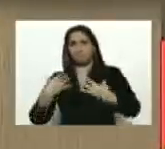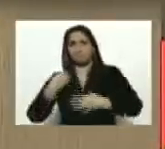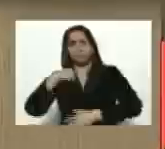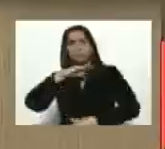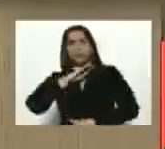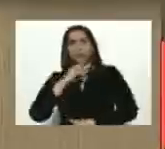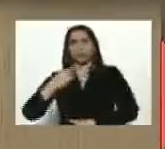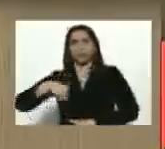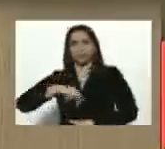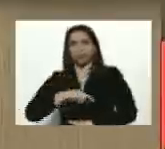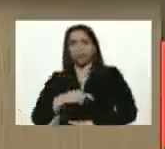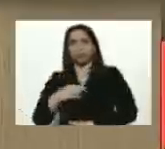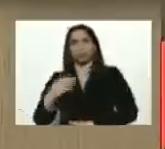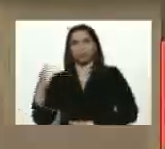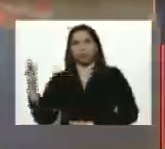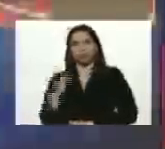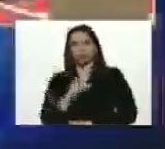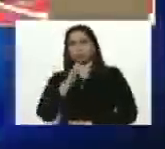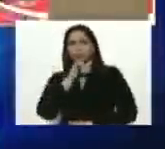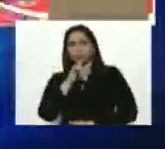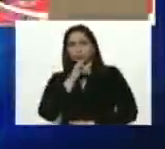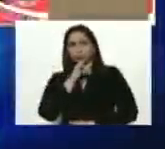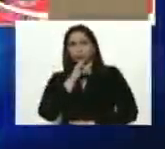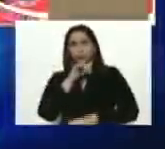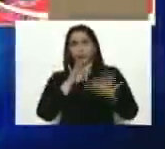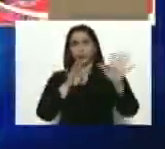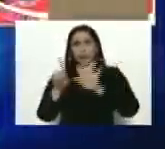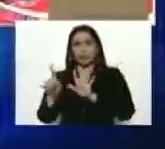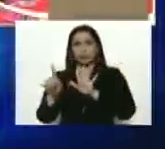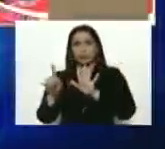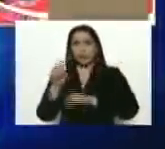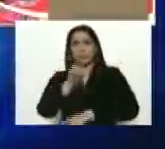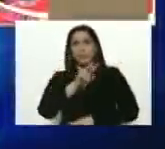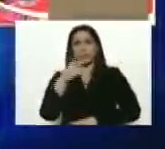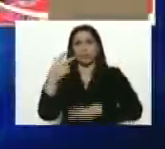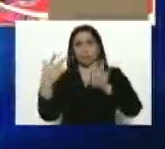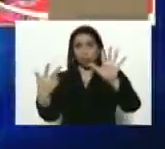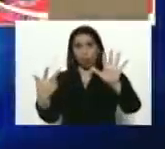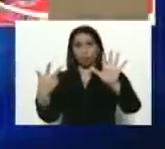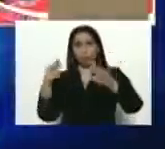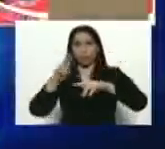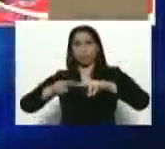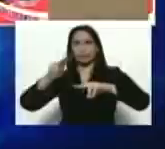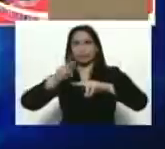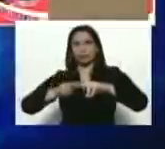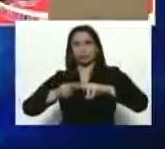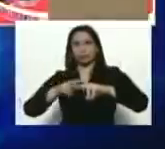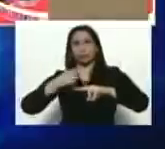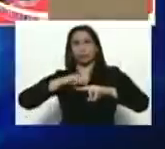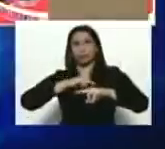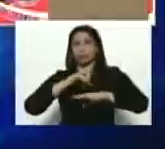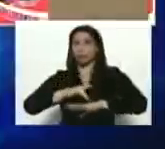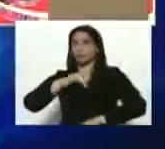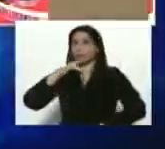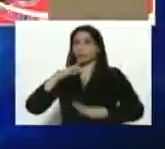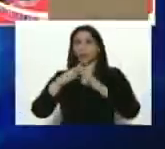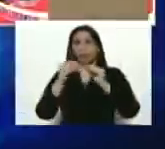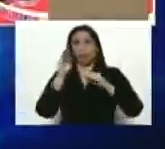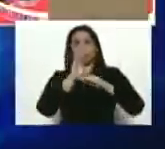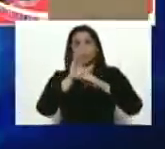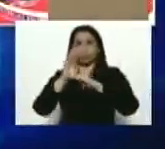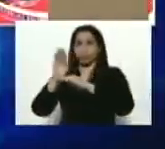hoy importados, 96 casos, 28 son menores de edad. Estamos extremando todos los